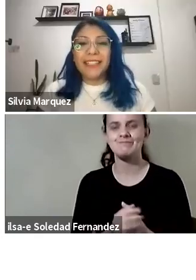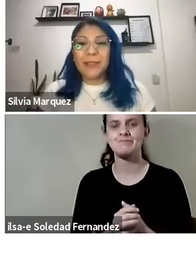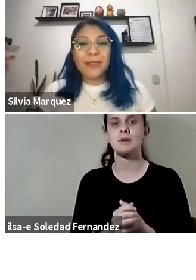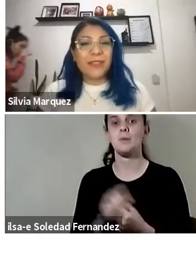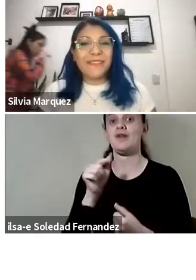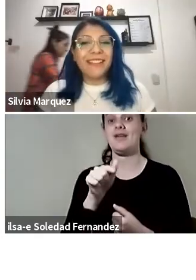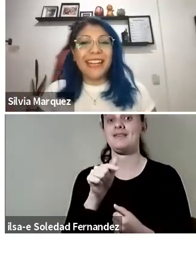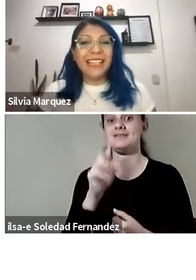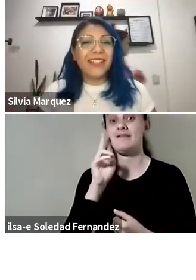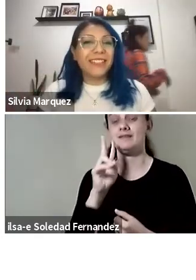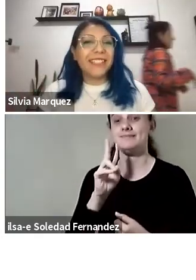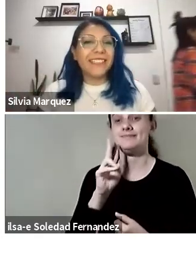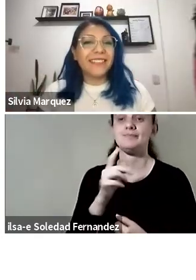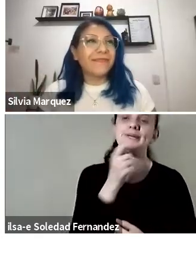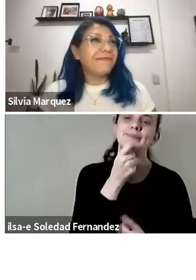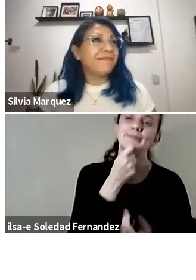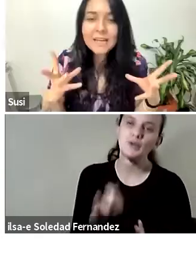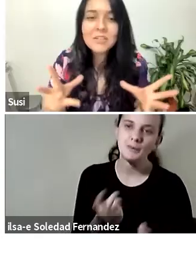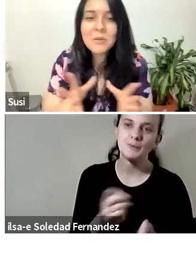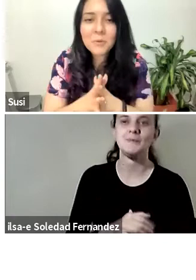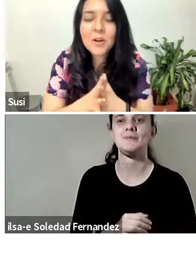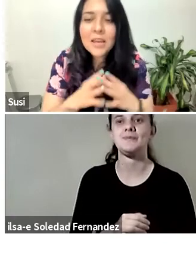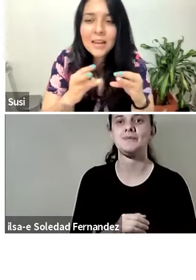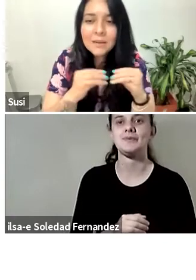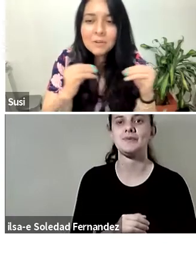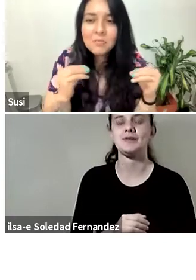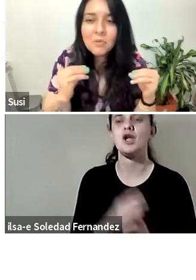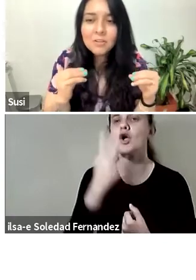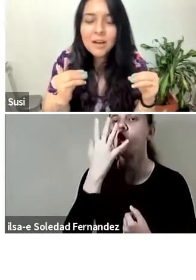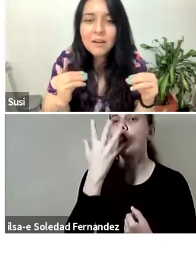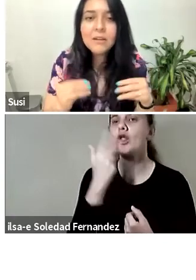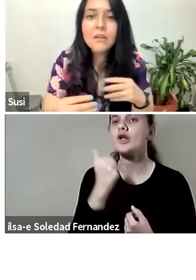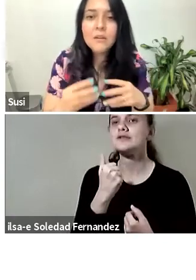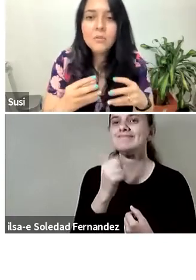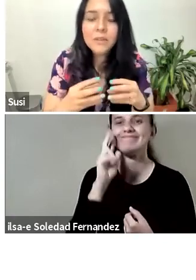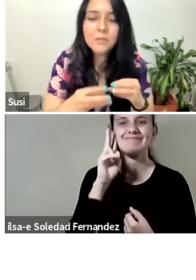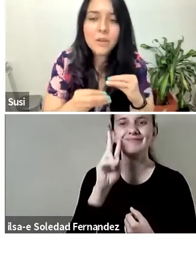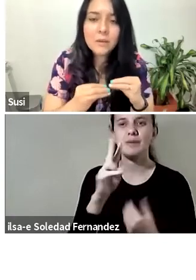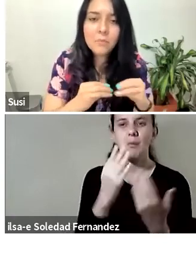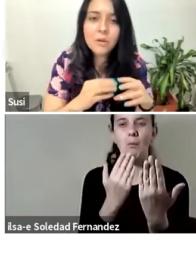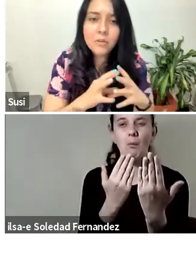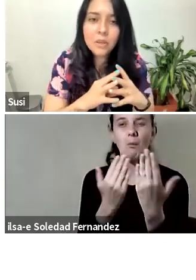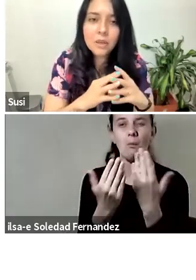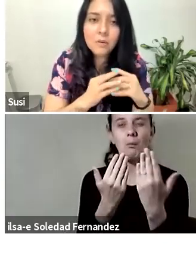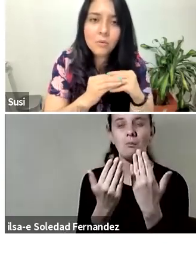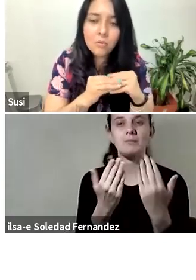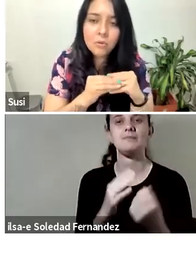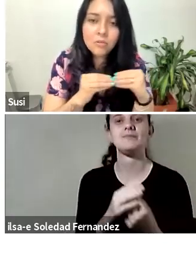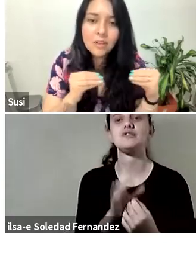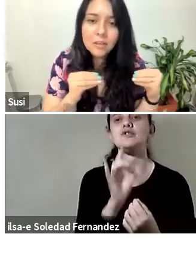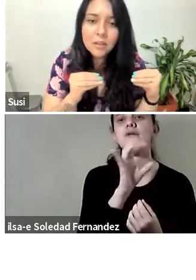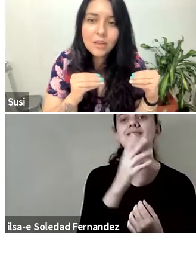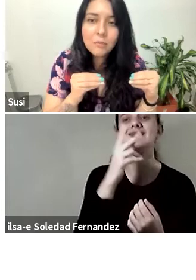me parece, Susi, no se van a ver las animaciones. No se van a ver las animaciones, pero bueno, en la animación mostraba justamente un ejemplo de